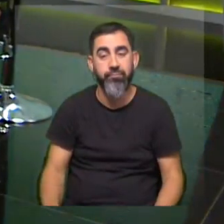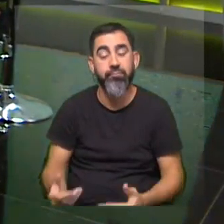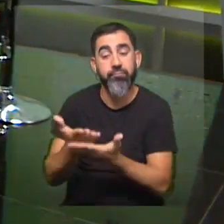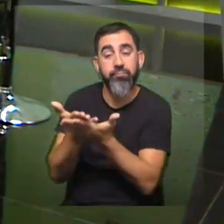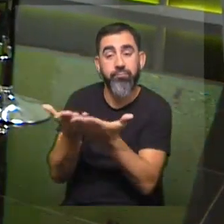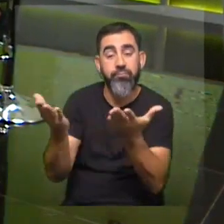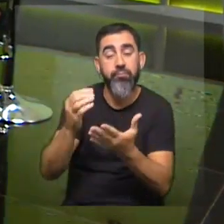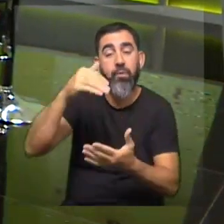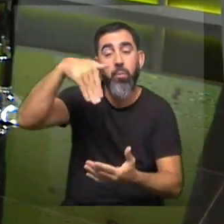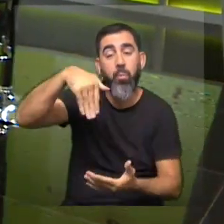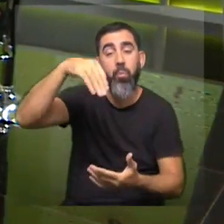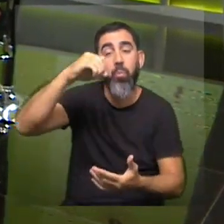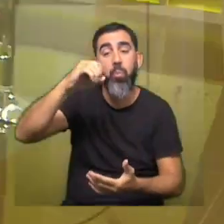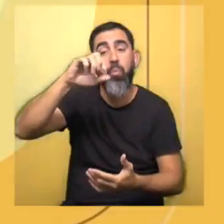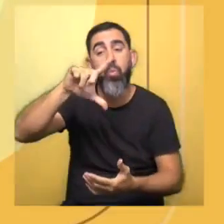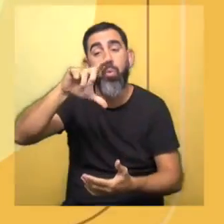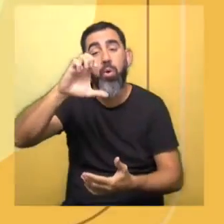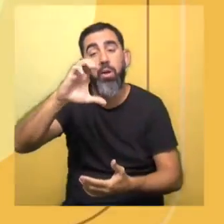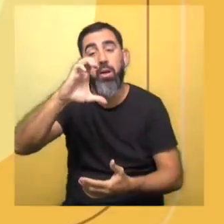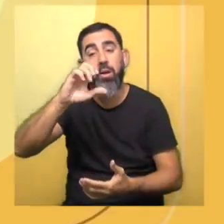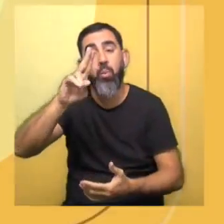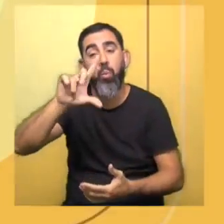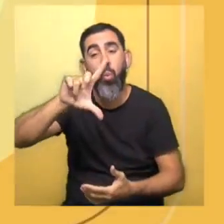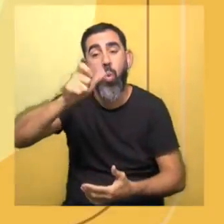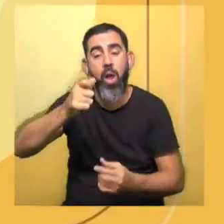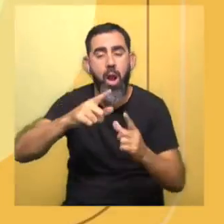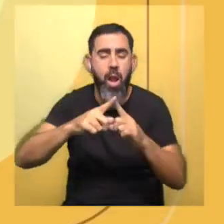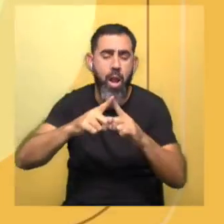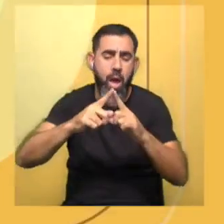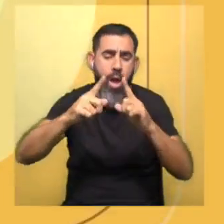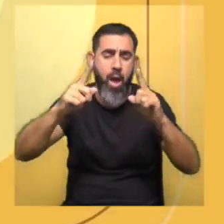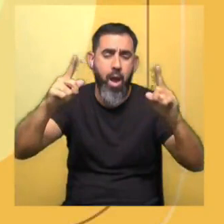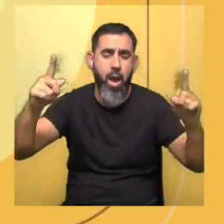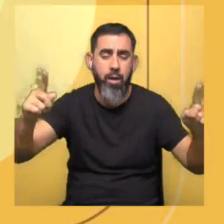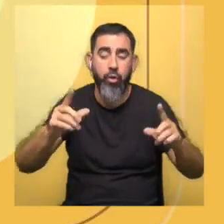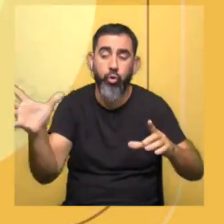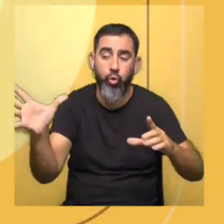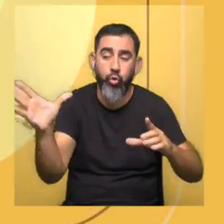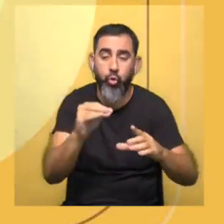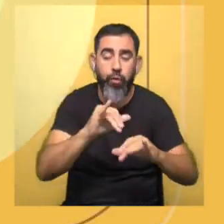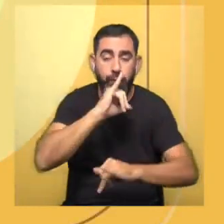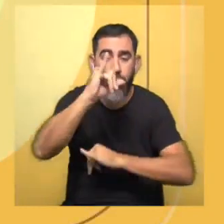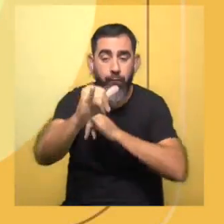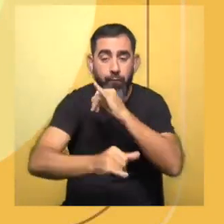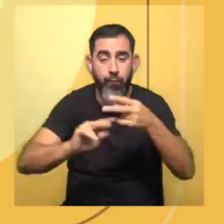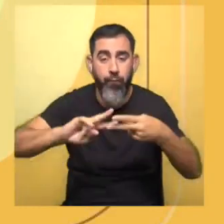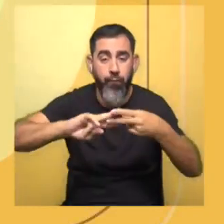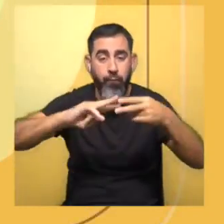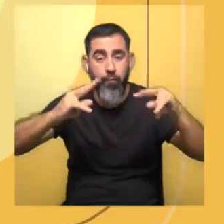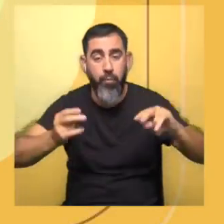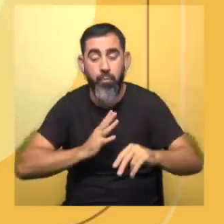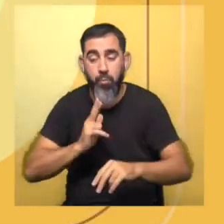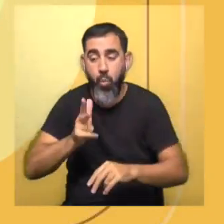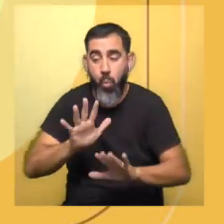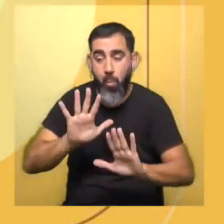es una molécula, es básicamente una molécula muy larga, una molécula que contiene toda la información genética que nos hace humanos, que